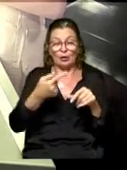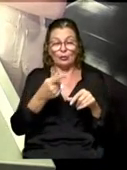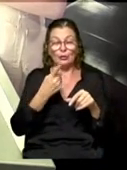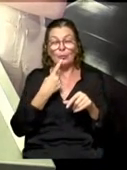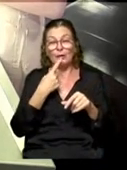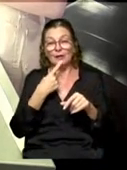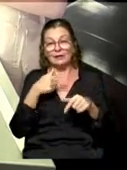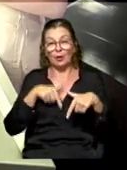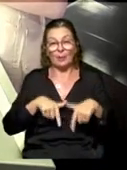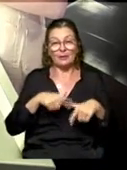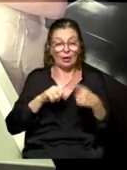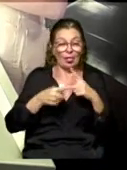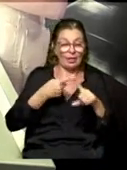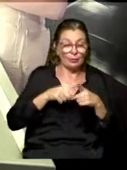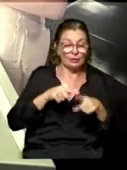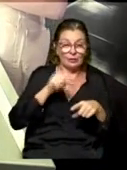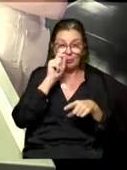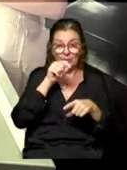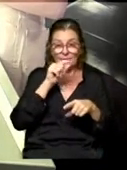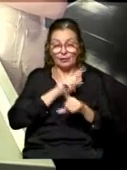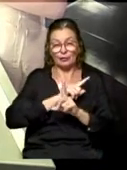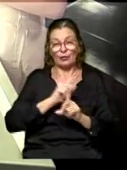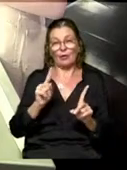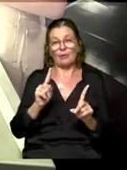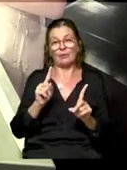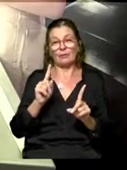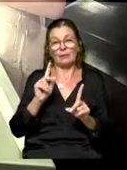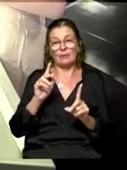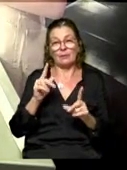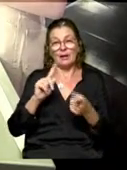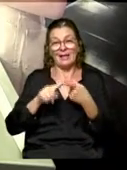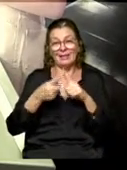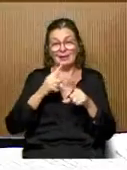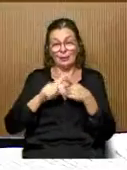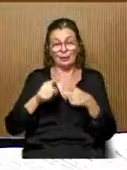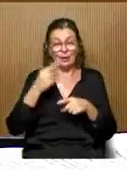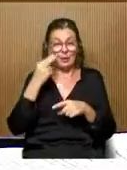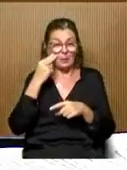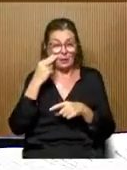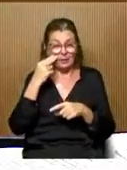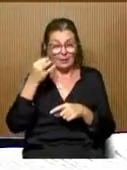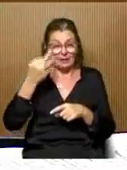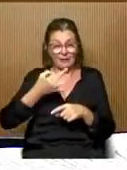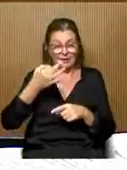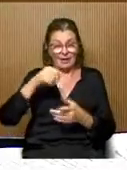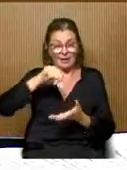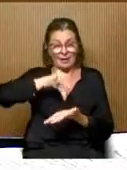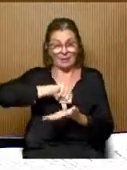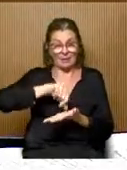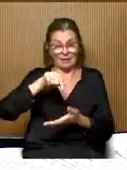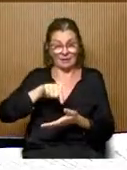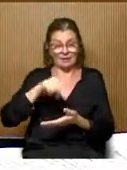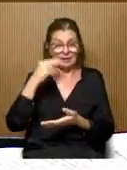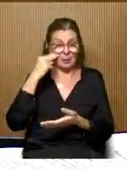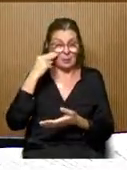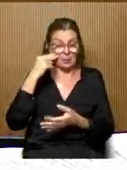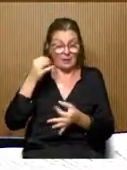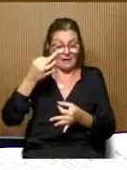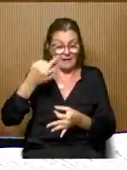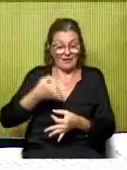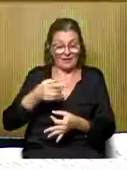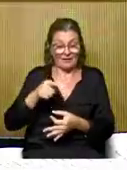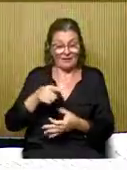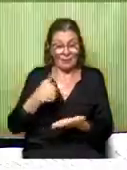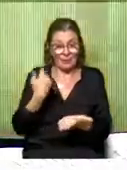políticos, ministros, discutiendo por tuit. No. Vamos a discutir los problemas reales que tiene el país. Y este es un problema real que ustedes